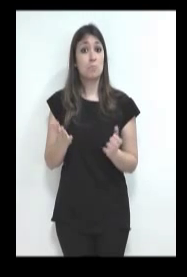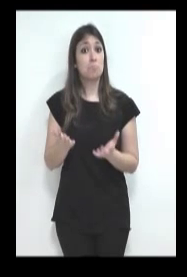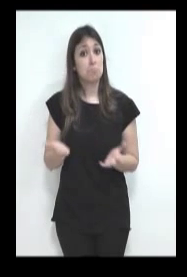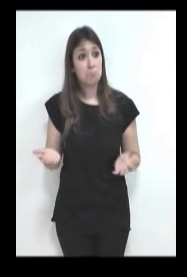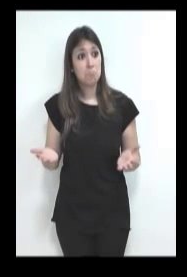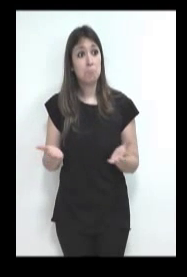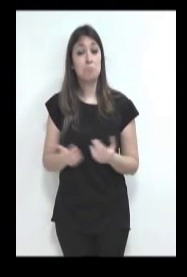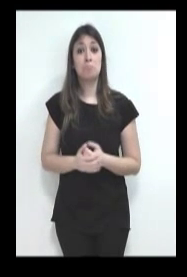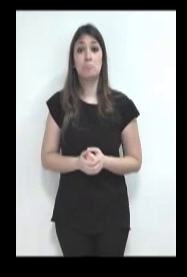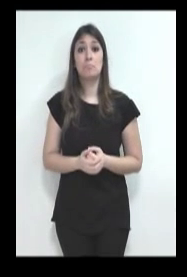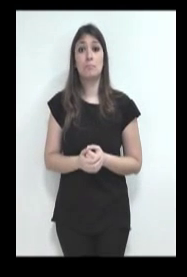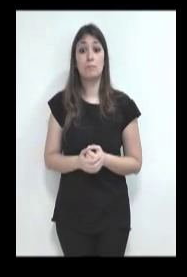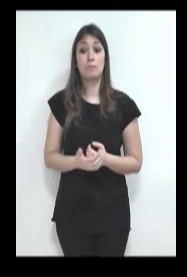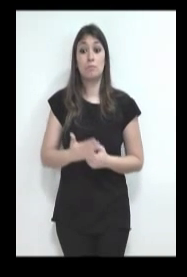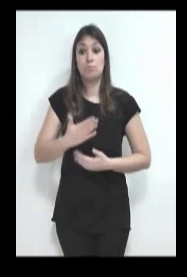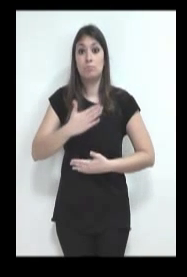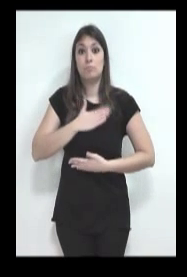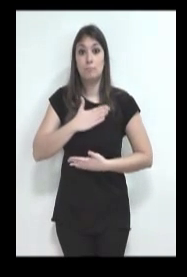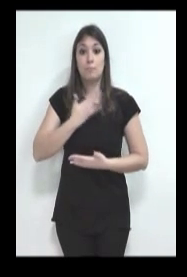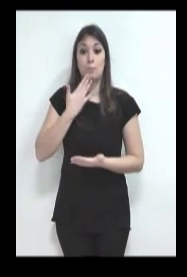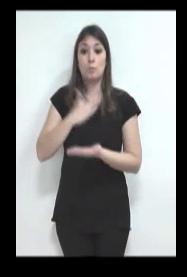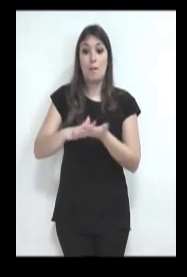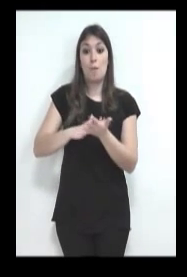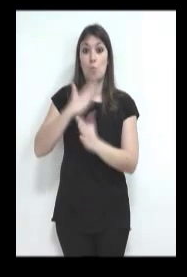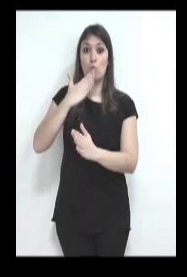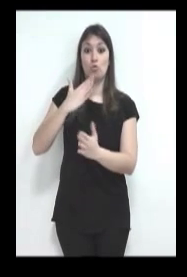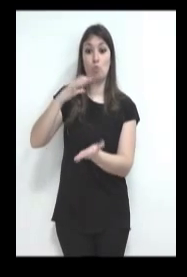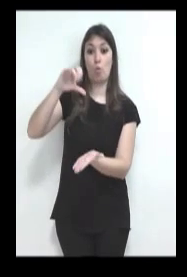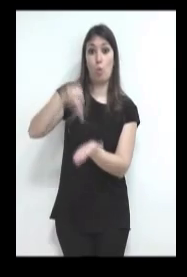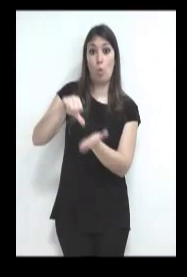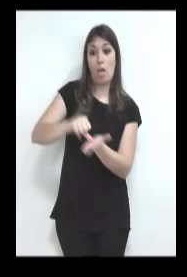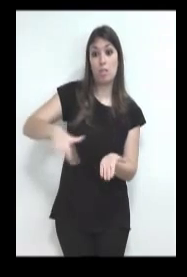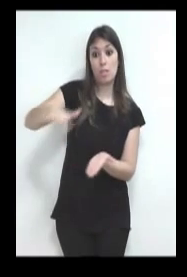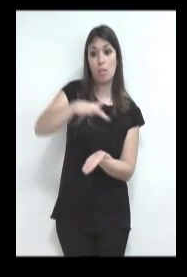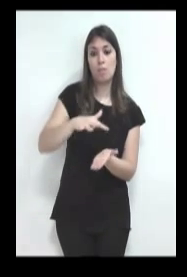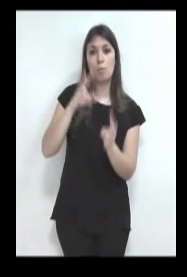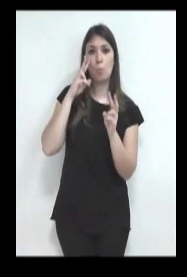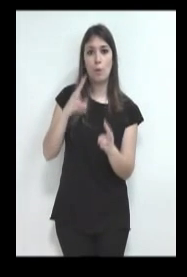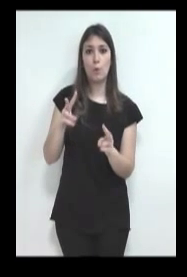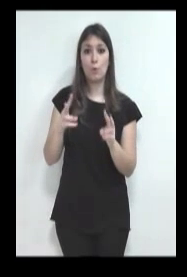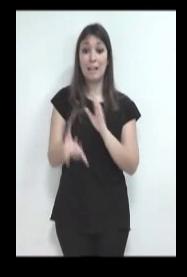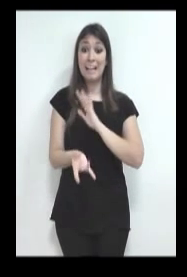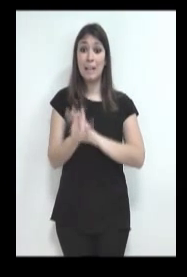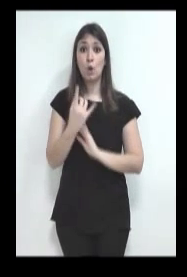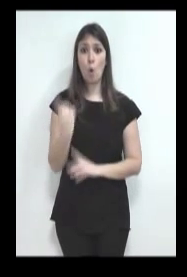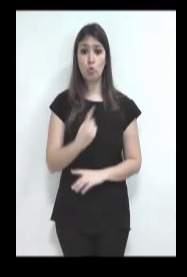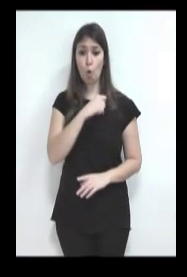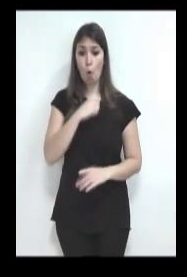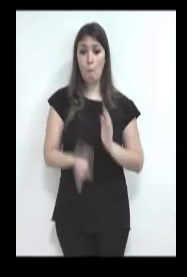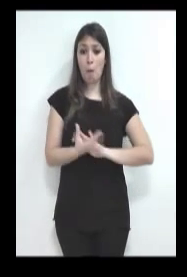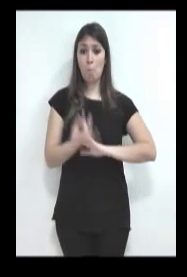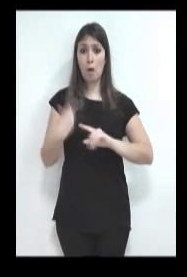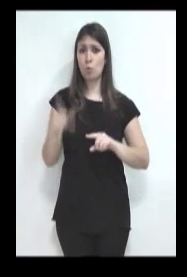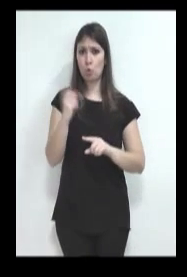un poco a nivel de ciudad y demás, considerar que debe ser una construcción colectiva y